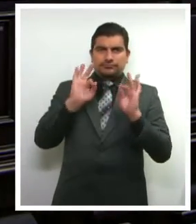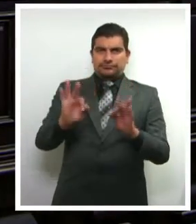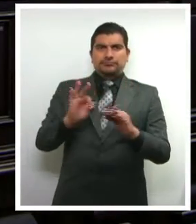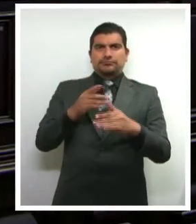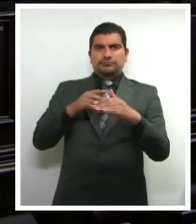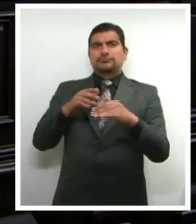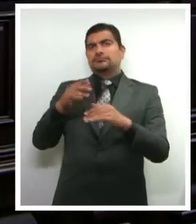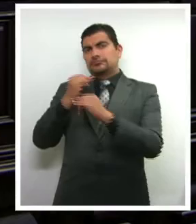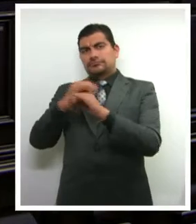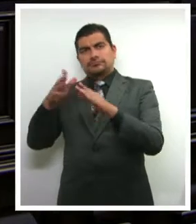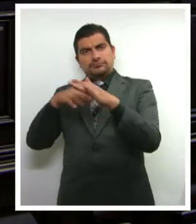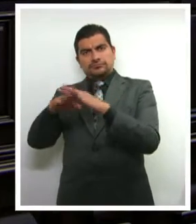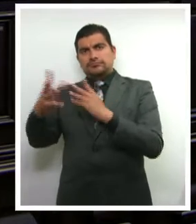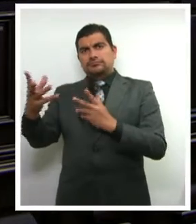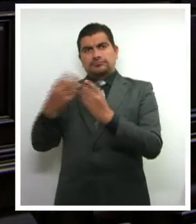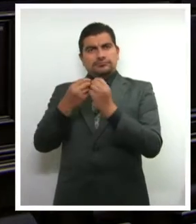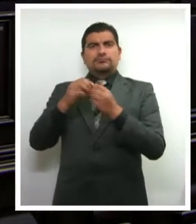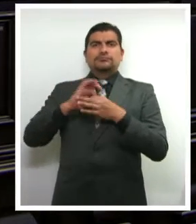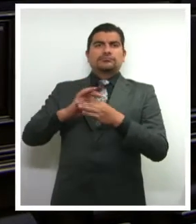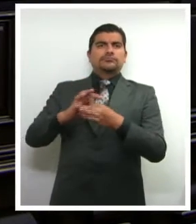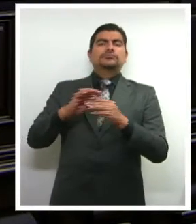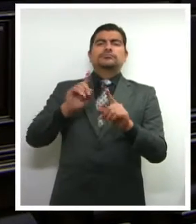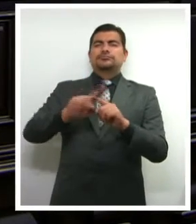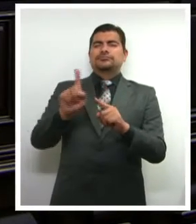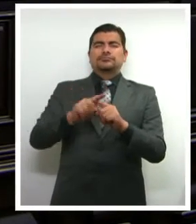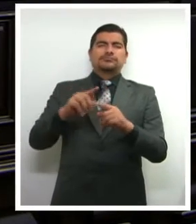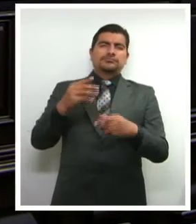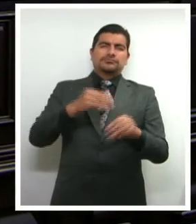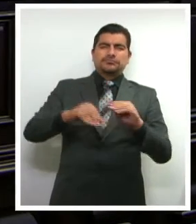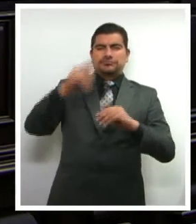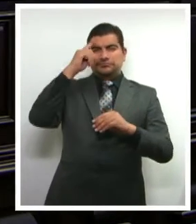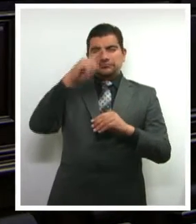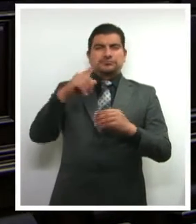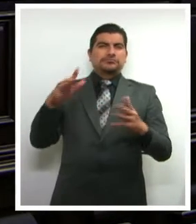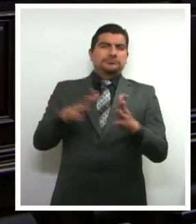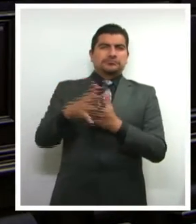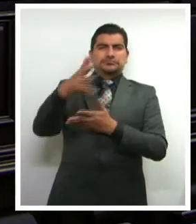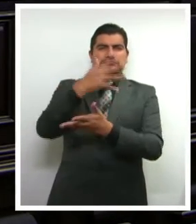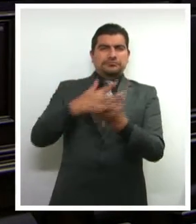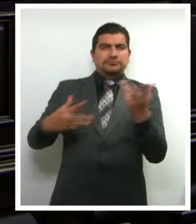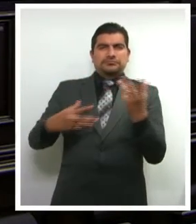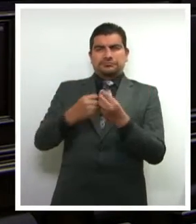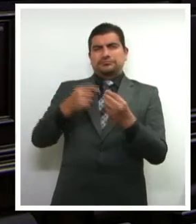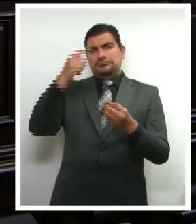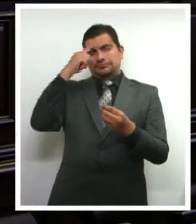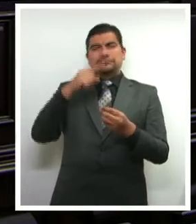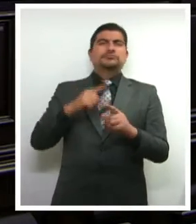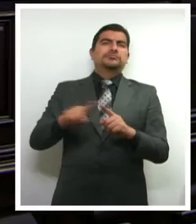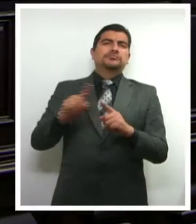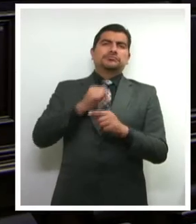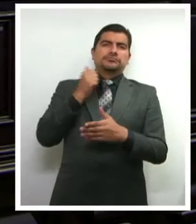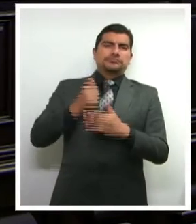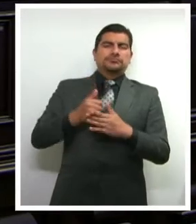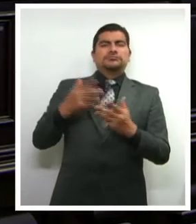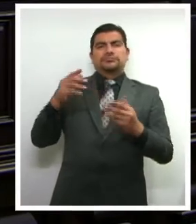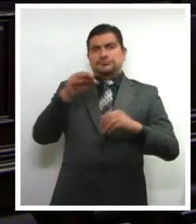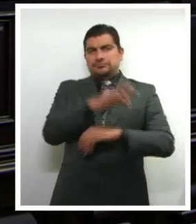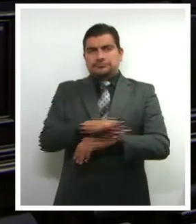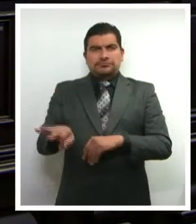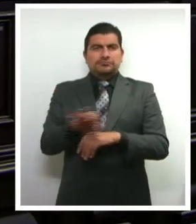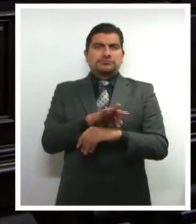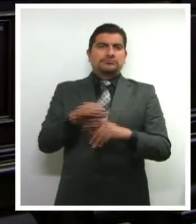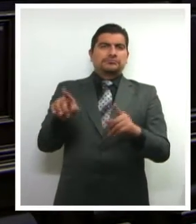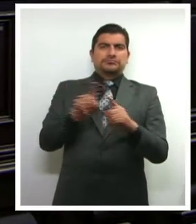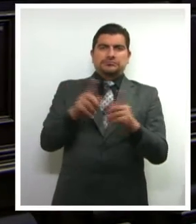acceso a la información y los mecanismos de participación ciudadana del diseño, formulación,